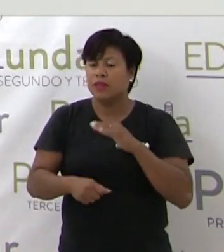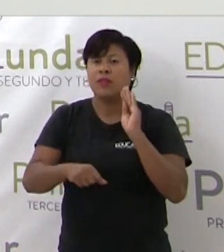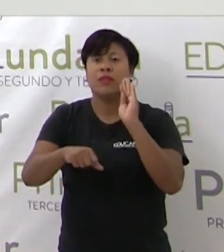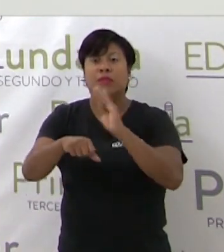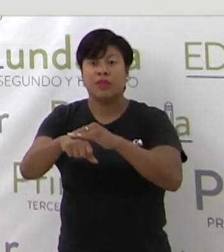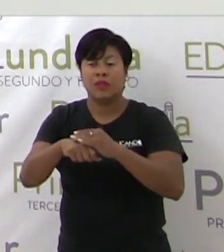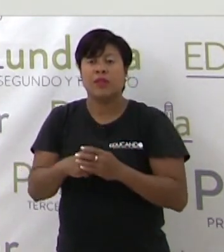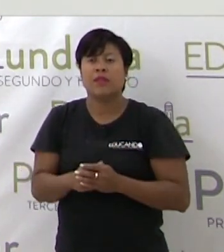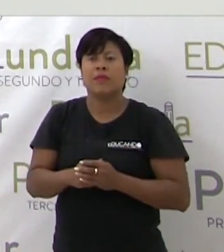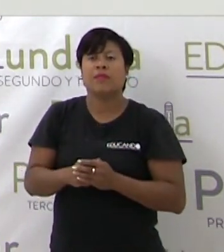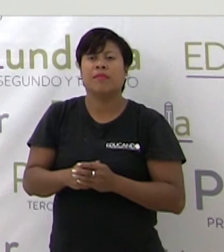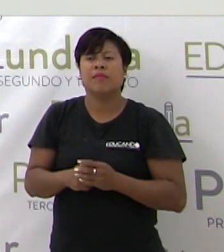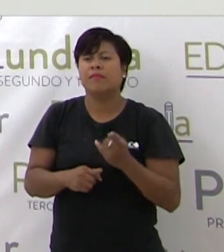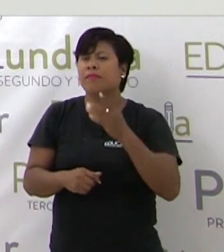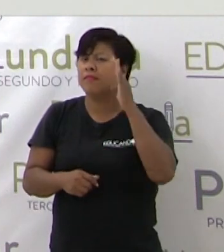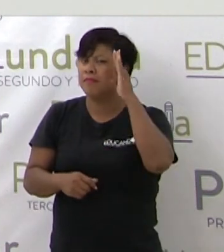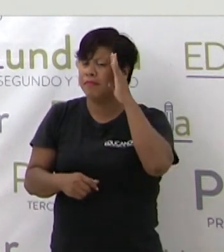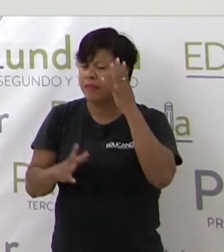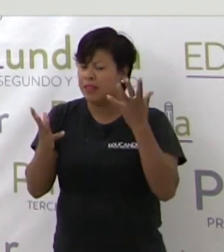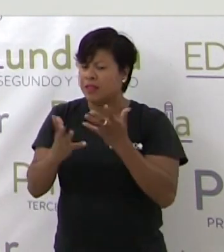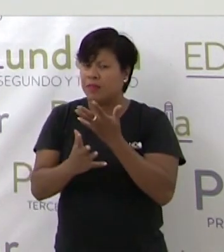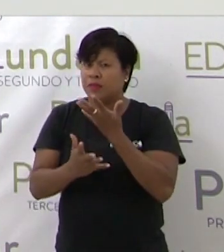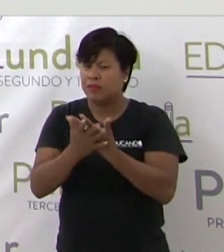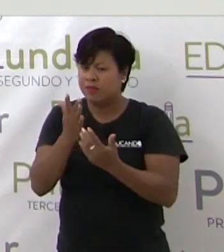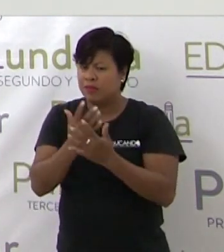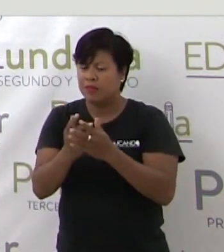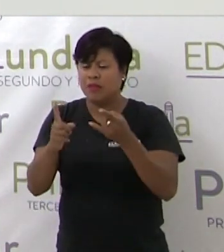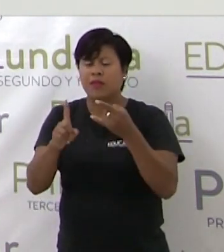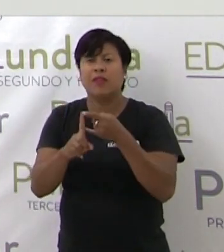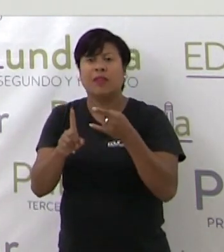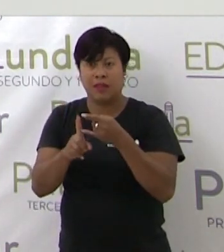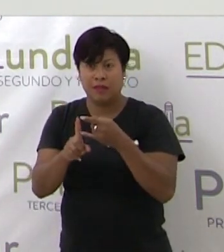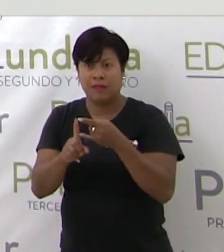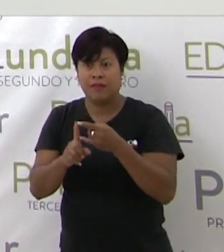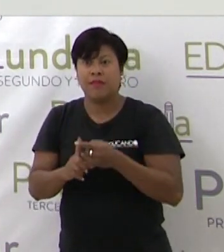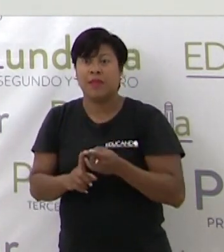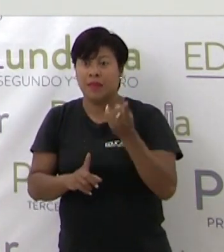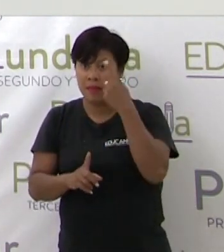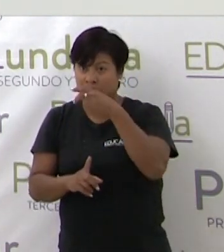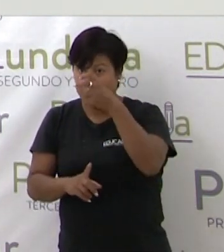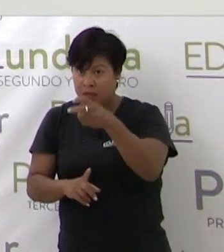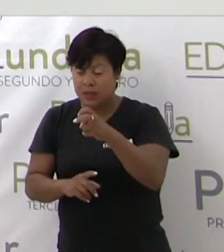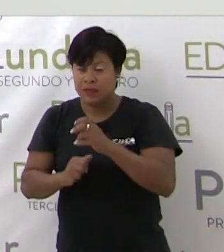ejemplo, ¿qué les parece si trazamos un cuadrado? ¿Sale? Vamos a trazarlo. Para ello,